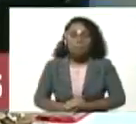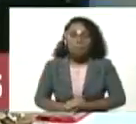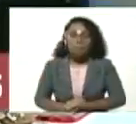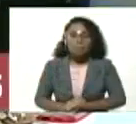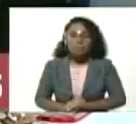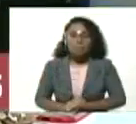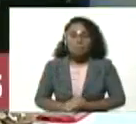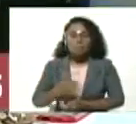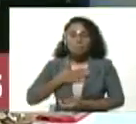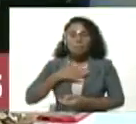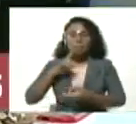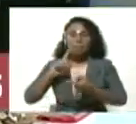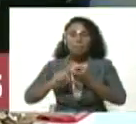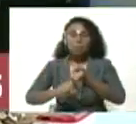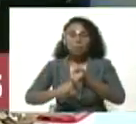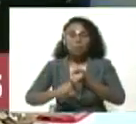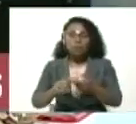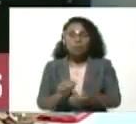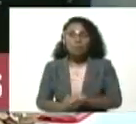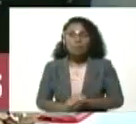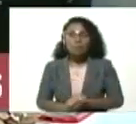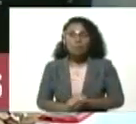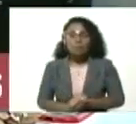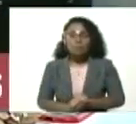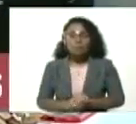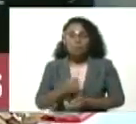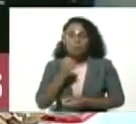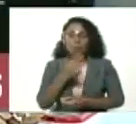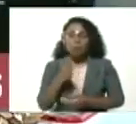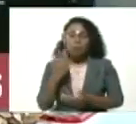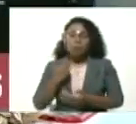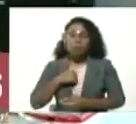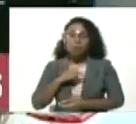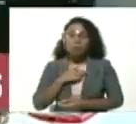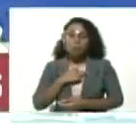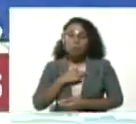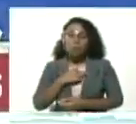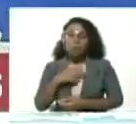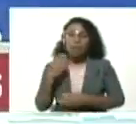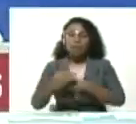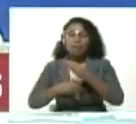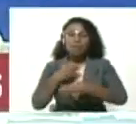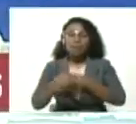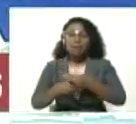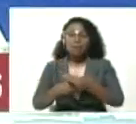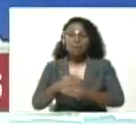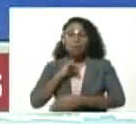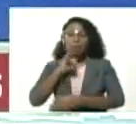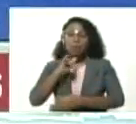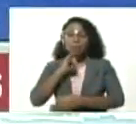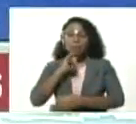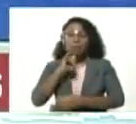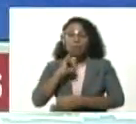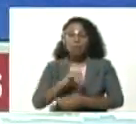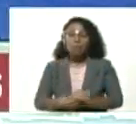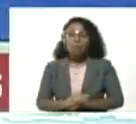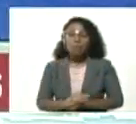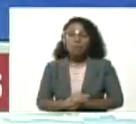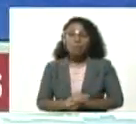Silvia Flores de Maduro. Bueno, estamos en nosotros precisamente recibiendo información,